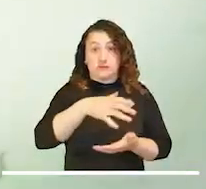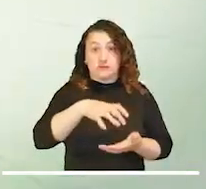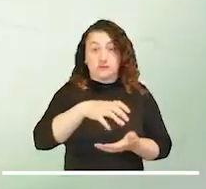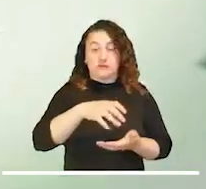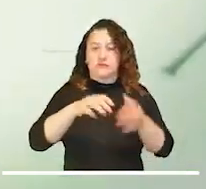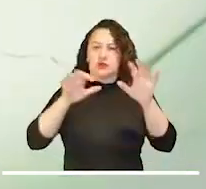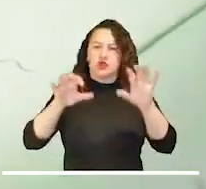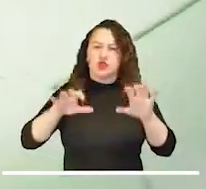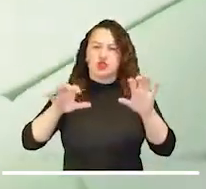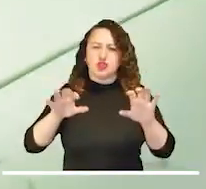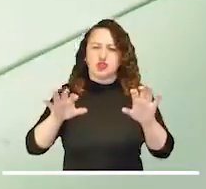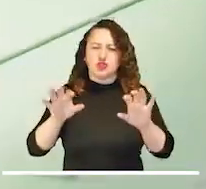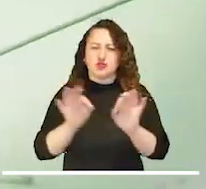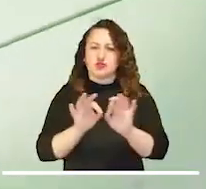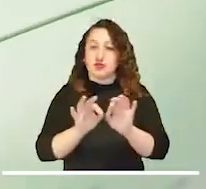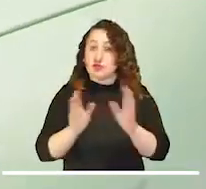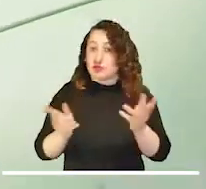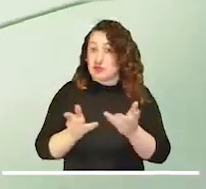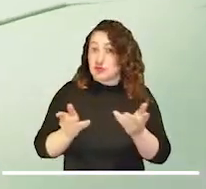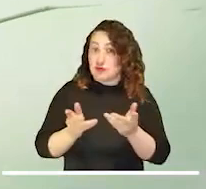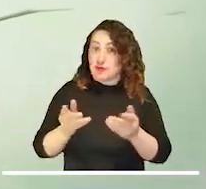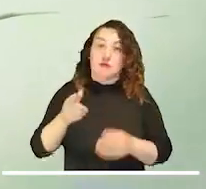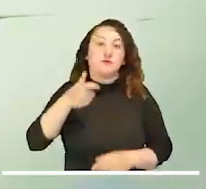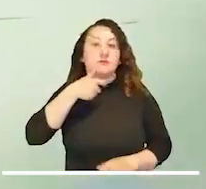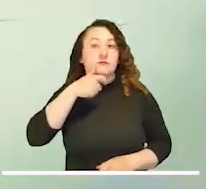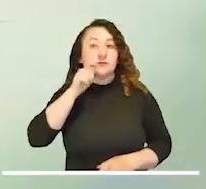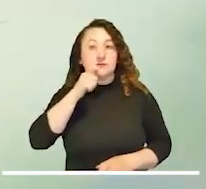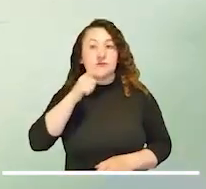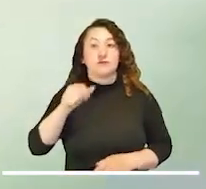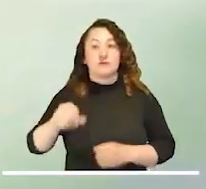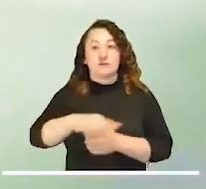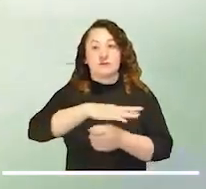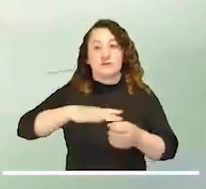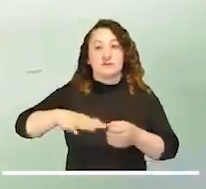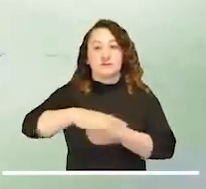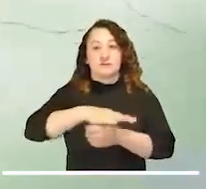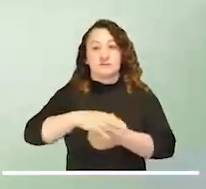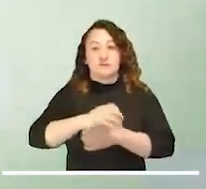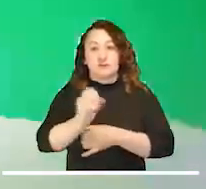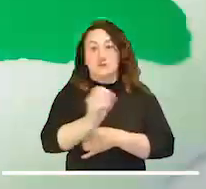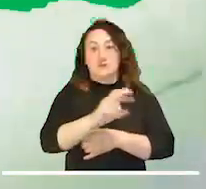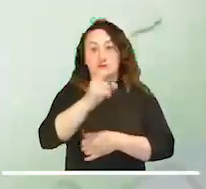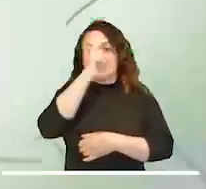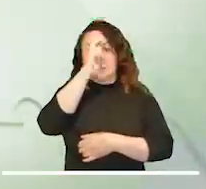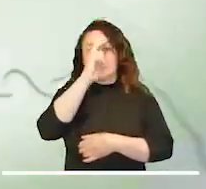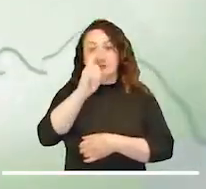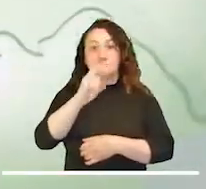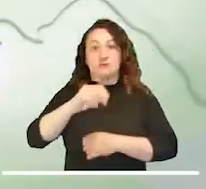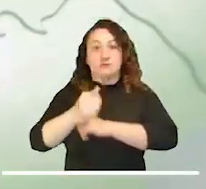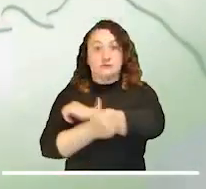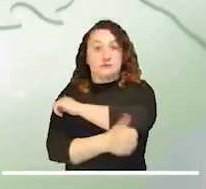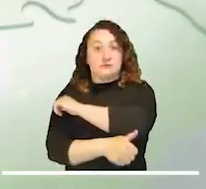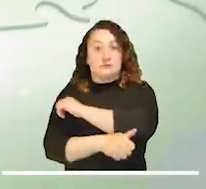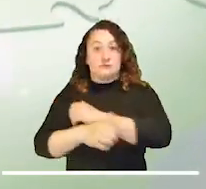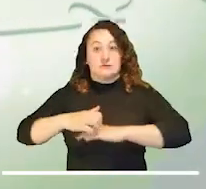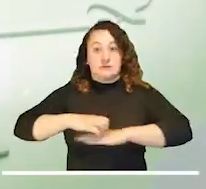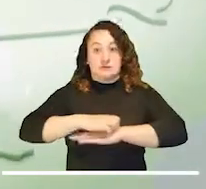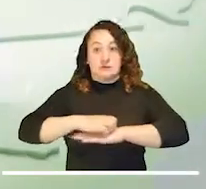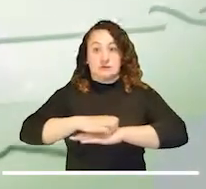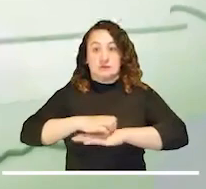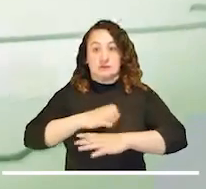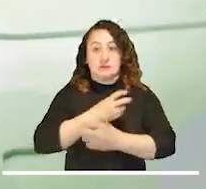y los Santanderes, mientras que las lloviznas ocasionales se proyectan sobre Caldas, Cundinamarca, oriente y norte de